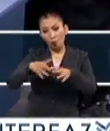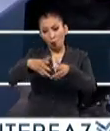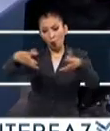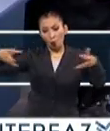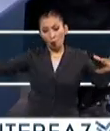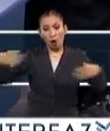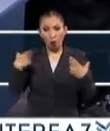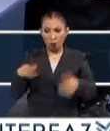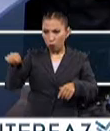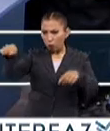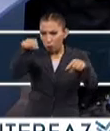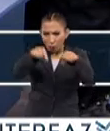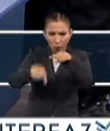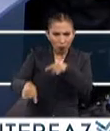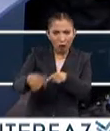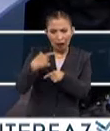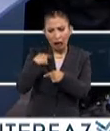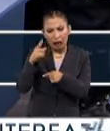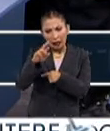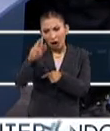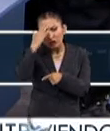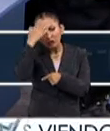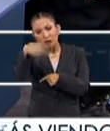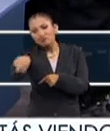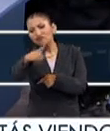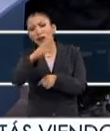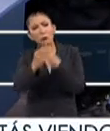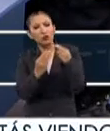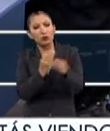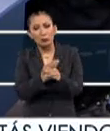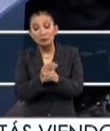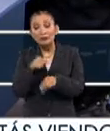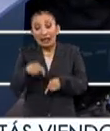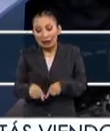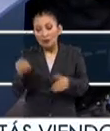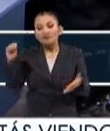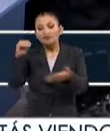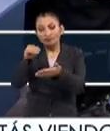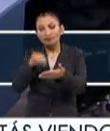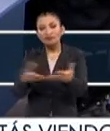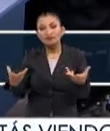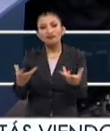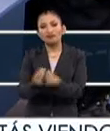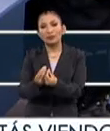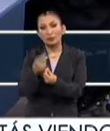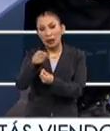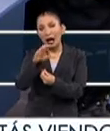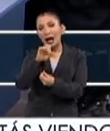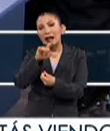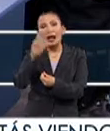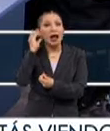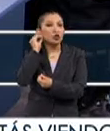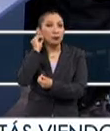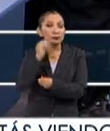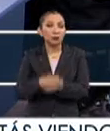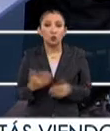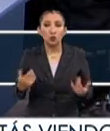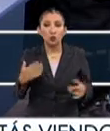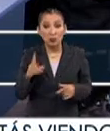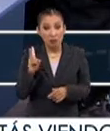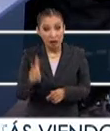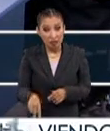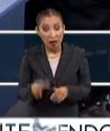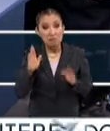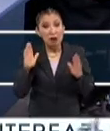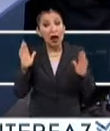y un crecimiento enorme y que son reconocidísimas en todo el mundo, aquí las vamos a conjuntar en este canal de audio. ¡Qué maravilla! Es una